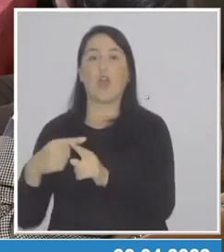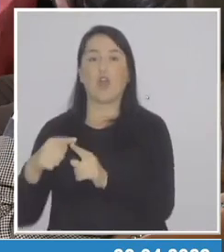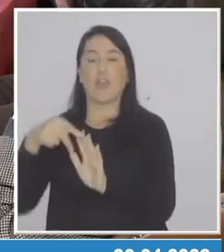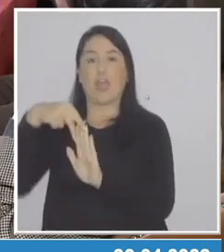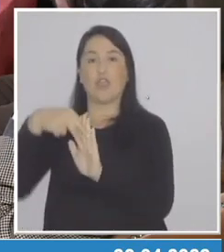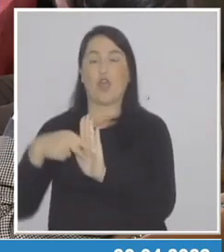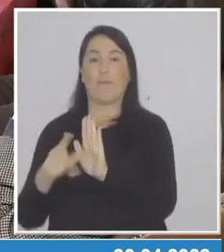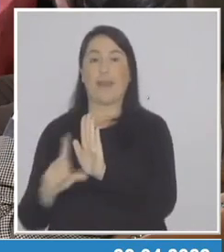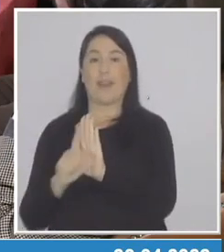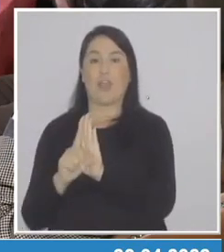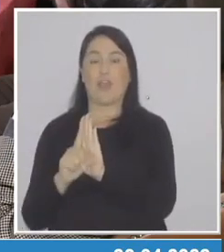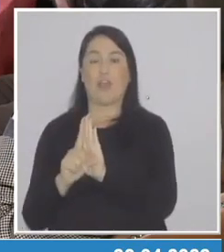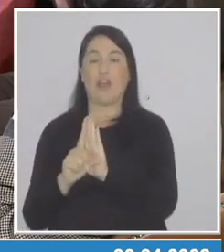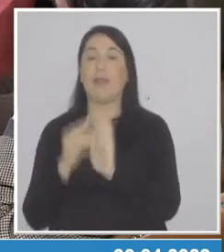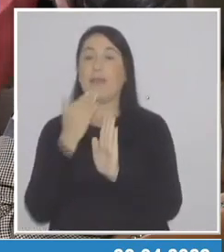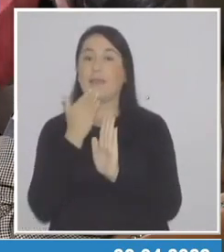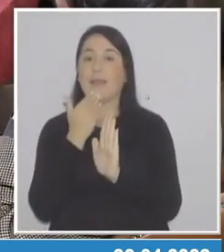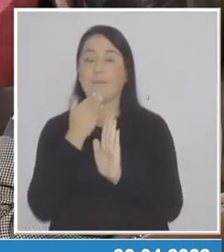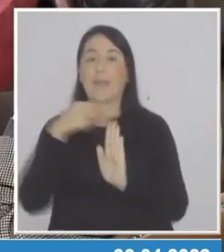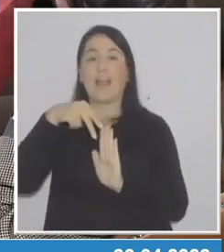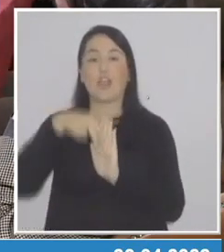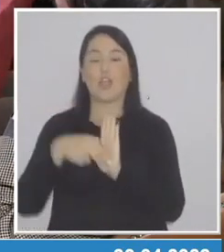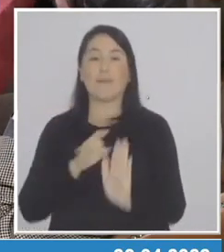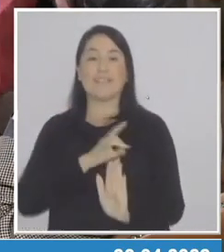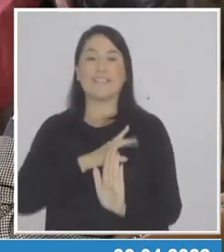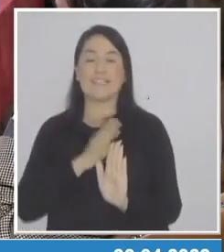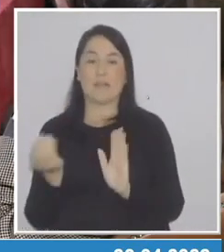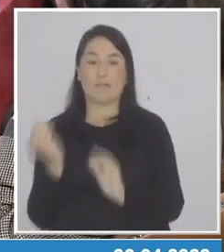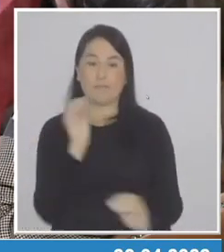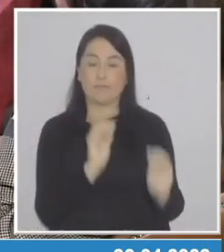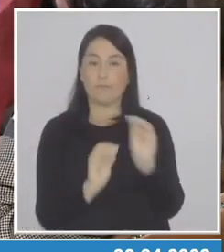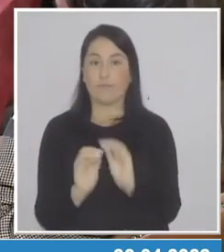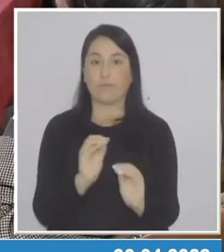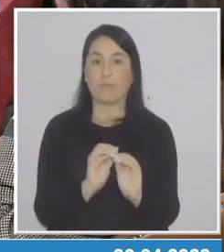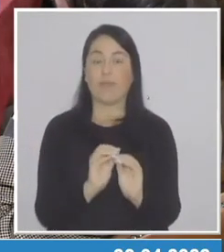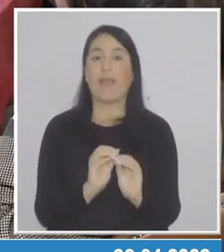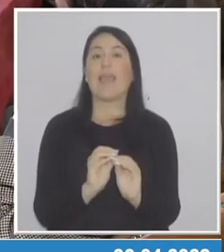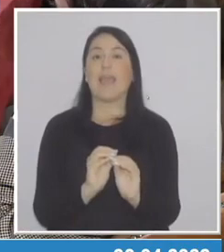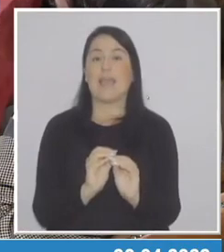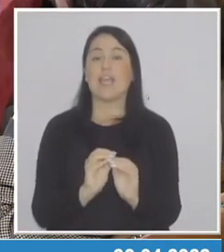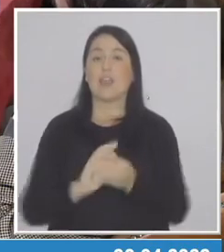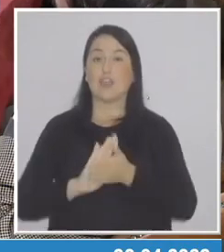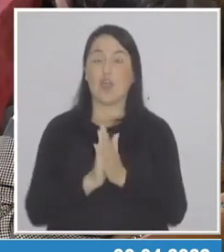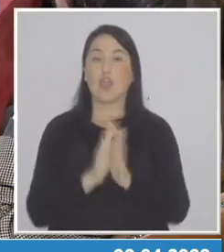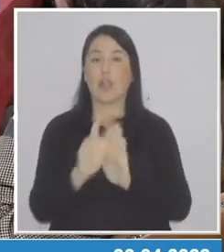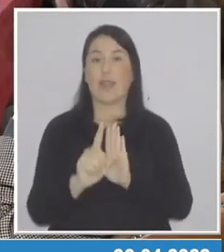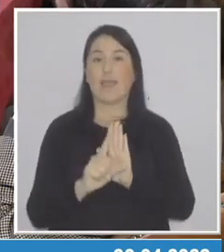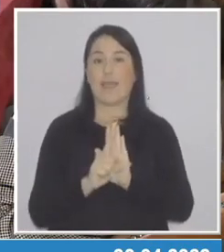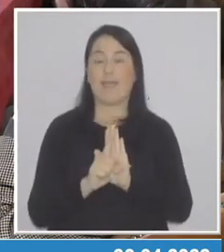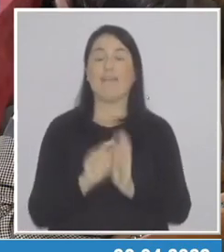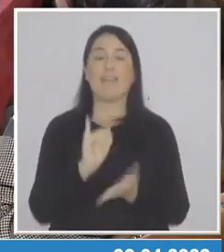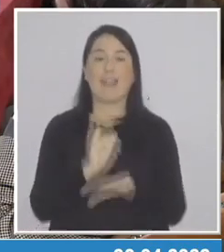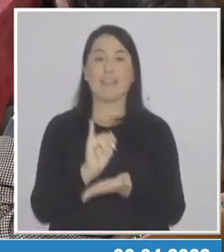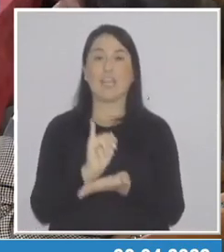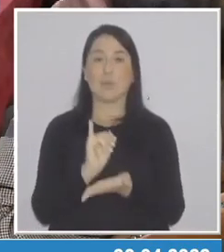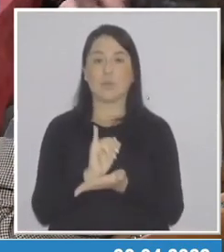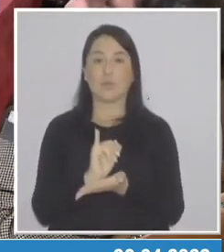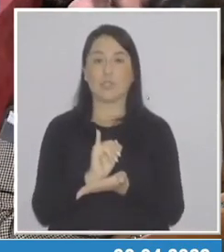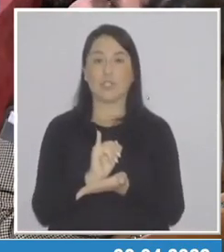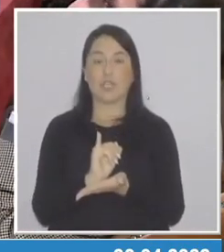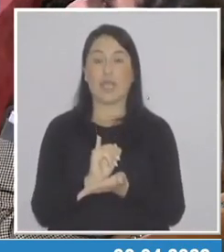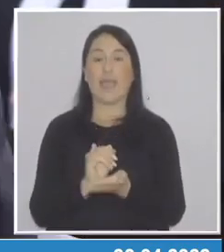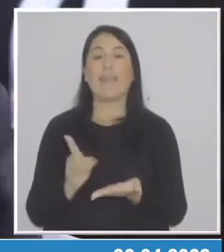la incorporación de las normas chilenas contenidas en la base de datos legales de la institución en el